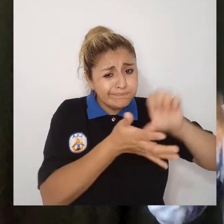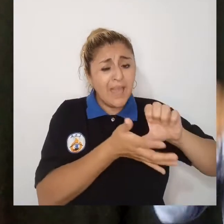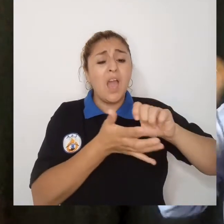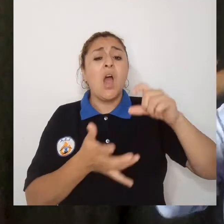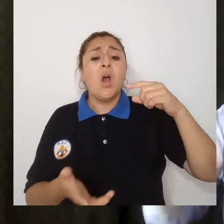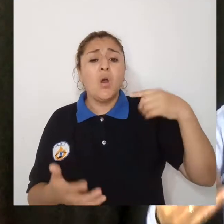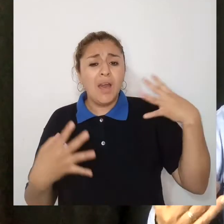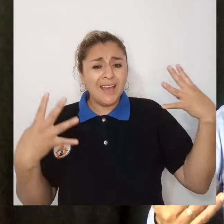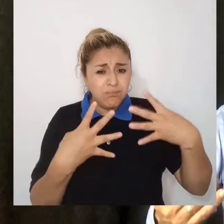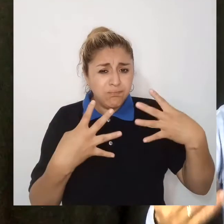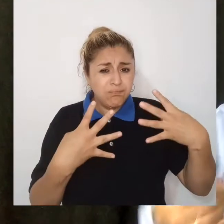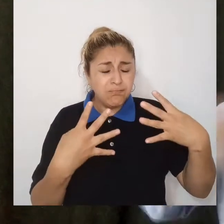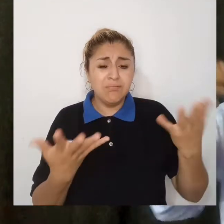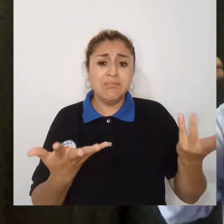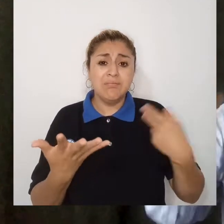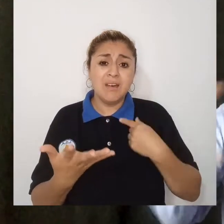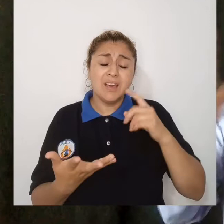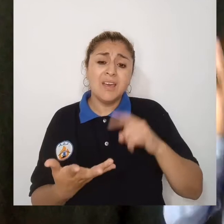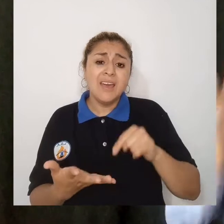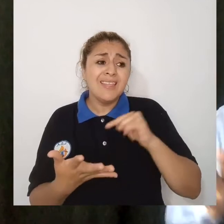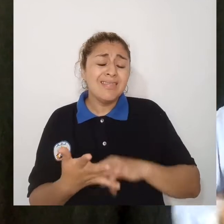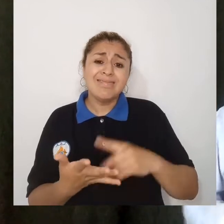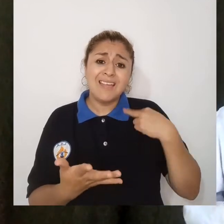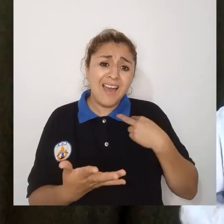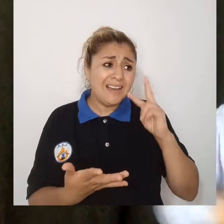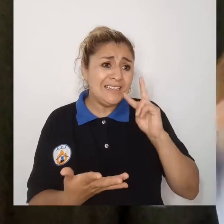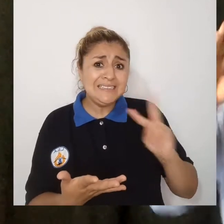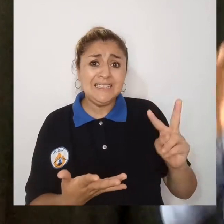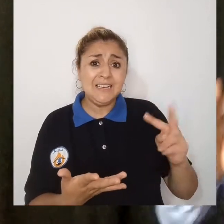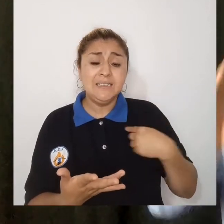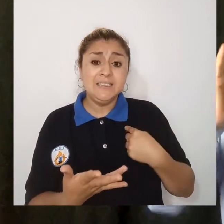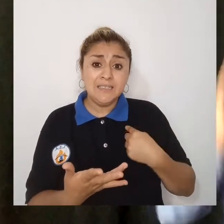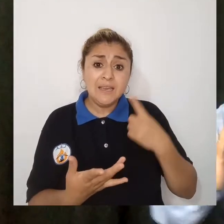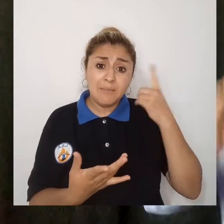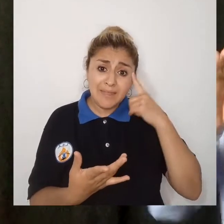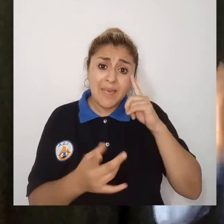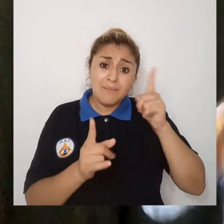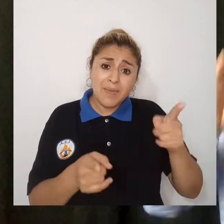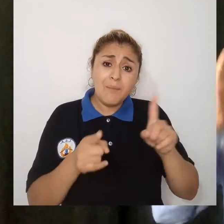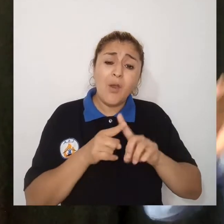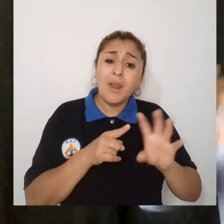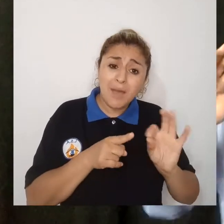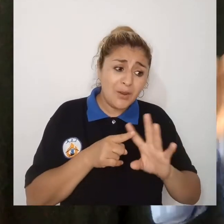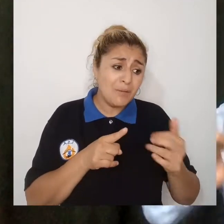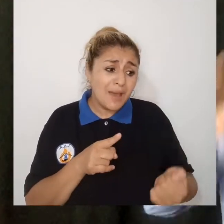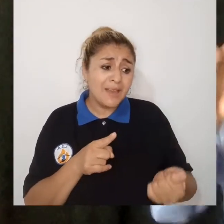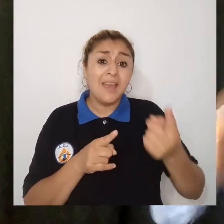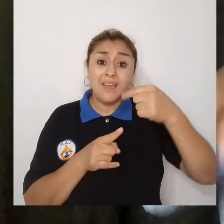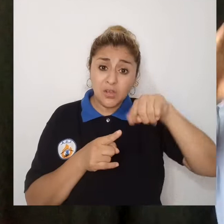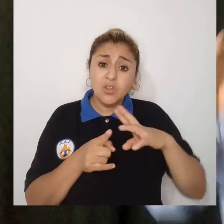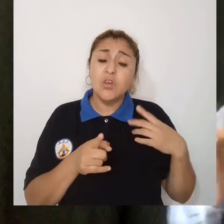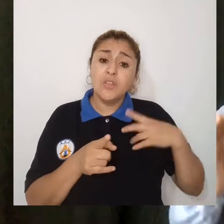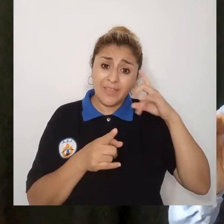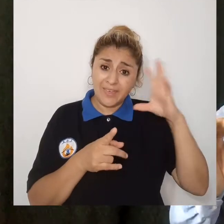los propósitos de la iglesia en cristo jesús para cada momento pero nunca dejar de vivir la plenitud de la iglesia de